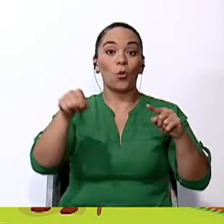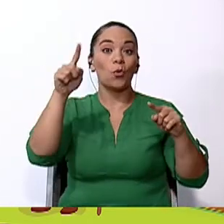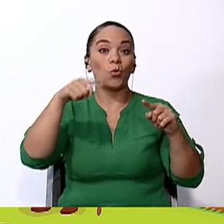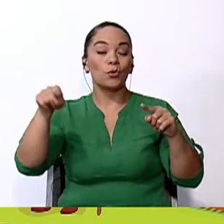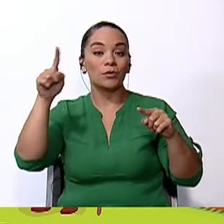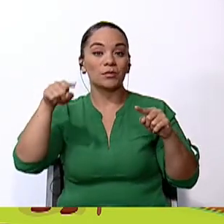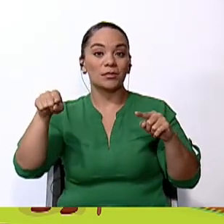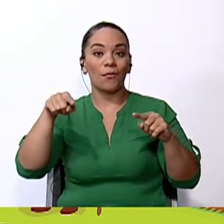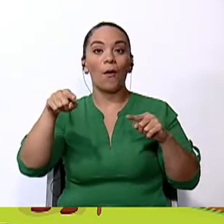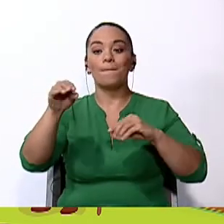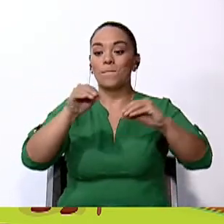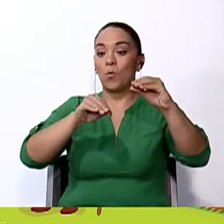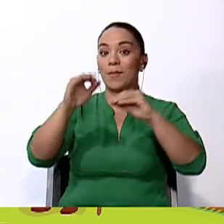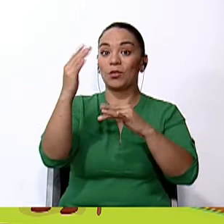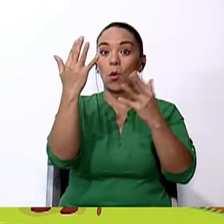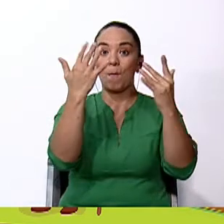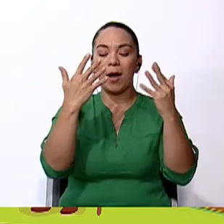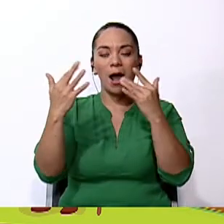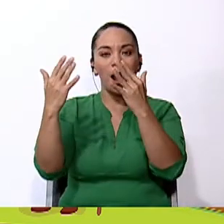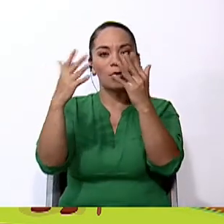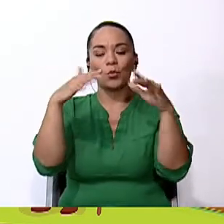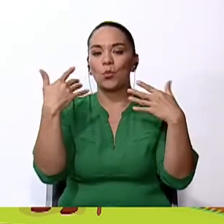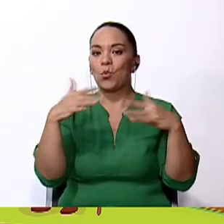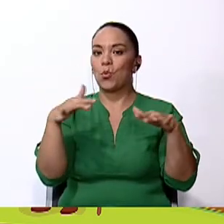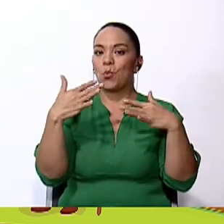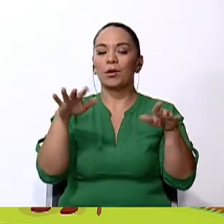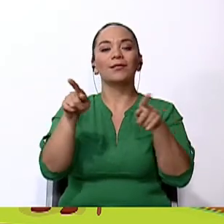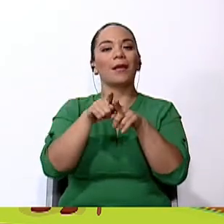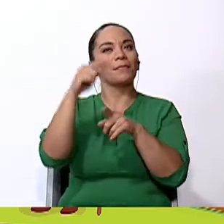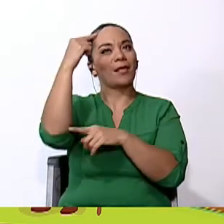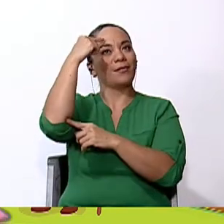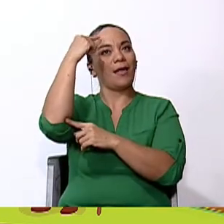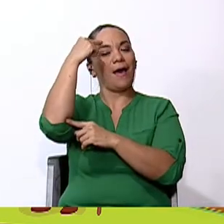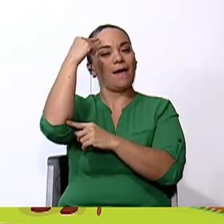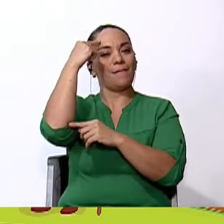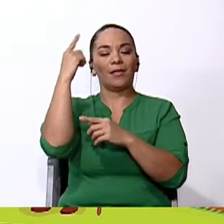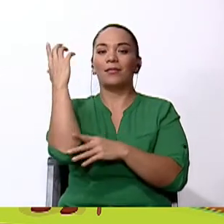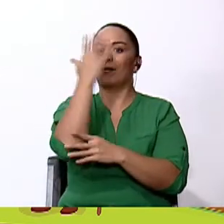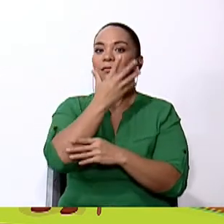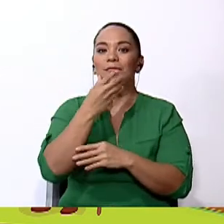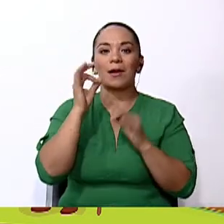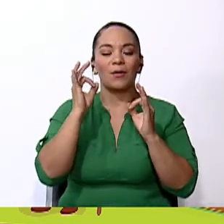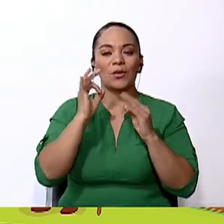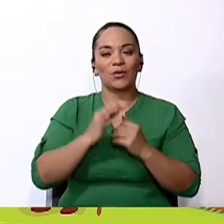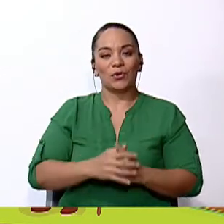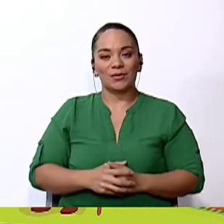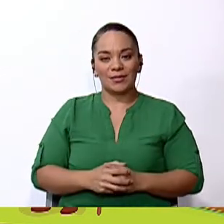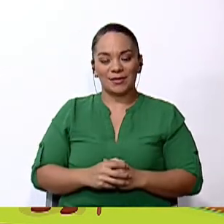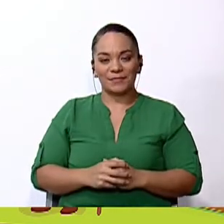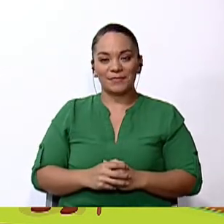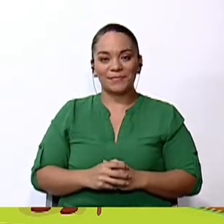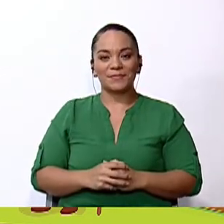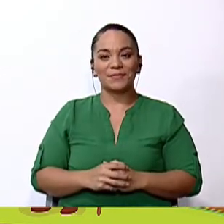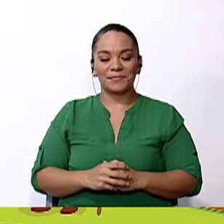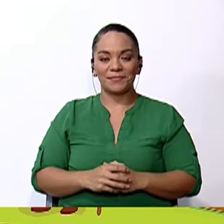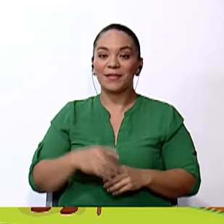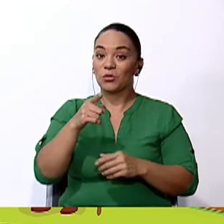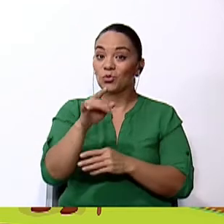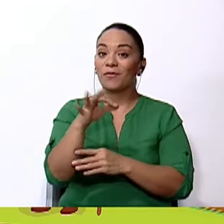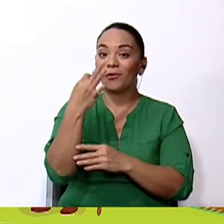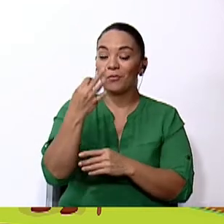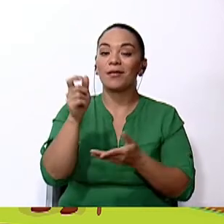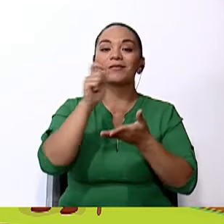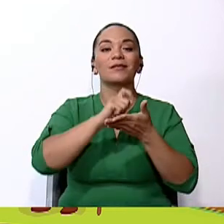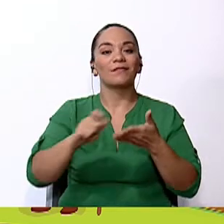estimula el movimiento de mi mano y además el de mi mente. Es maravillosa. Bueno, es una forma de